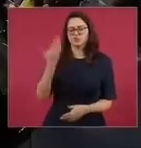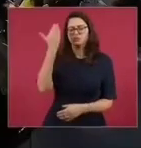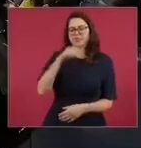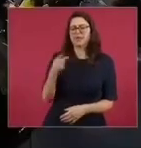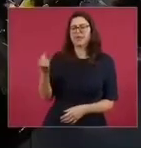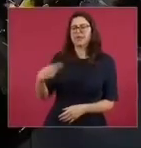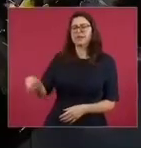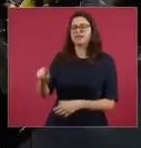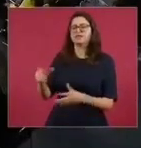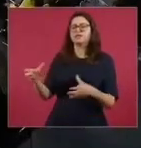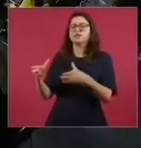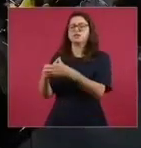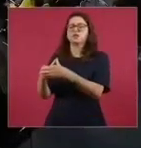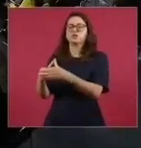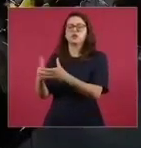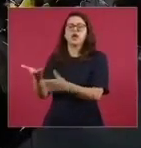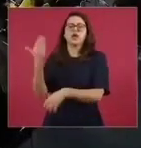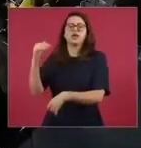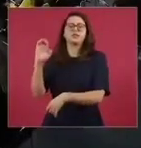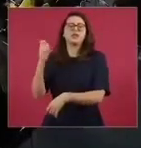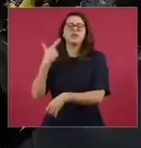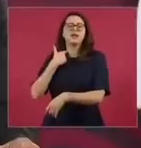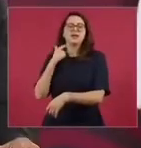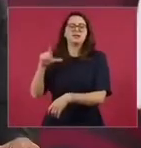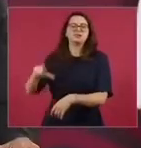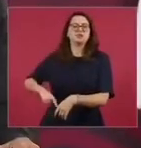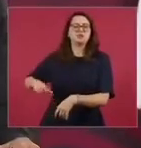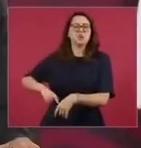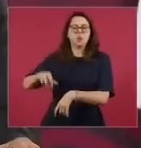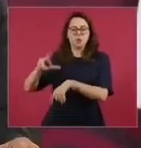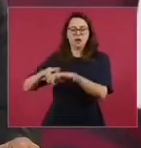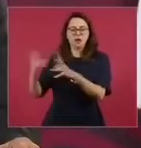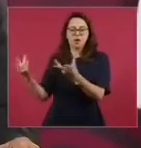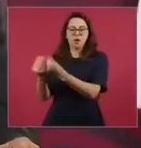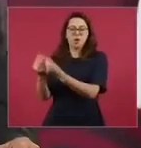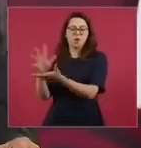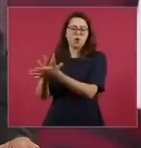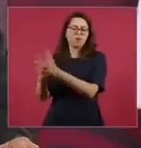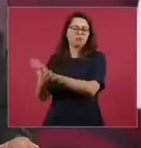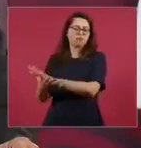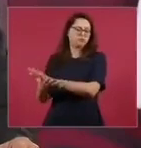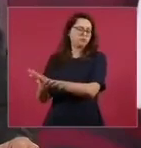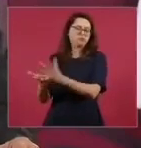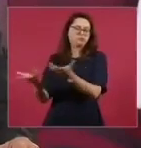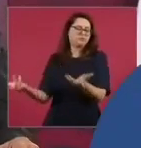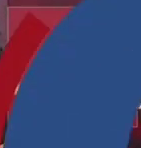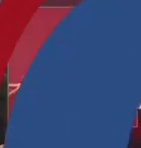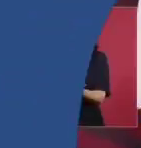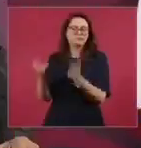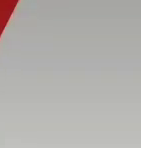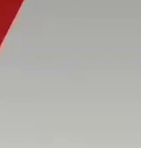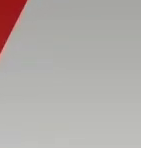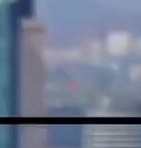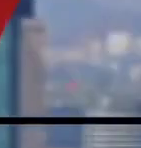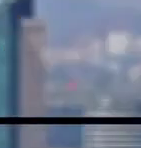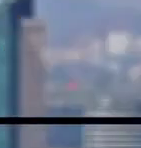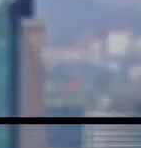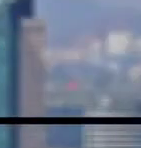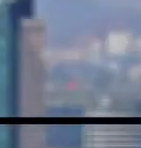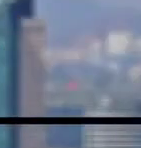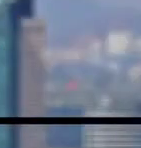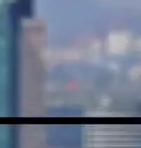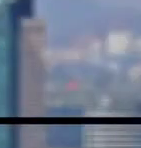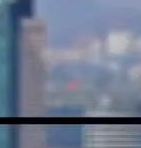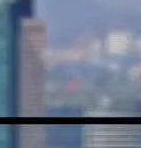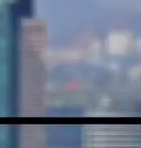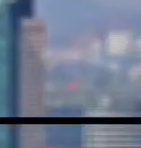de ellos está el exgobernador priista Héctor Astudillo y el alcalde de Tlapa, quien